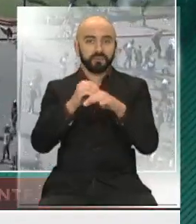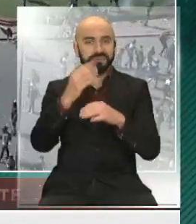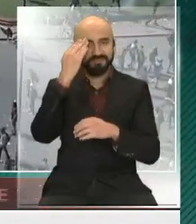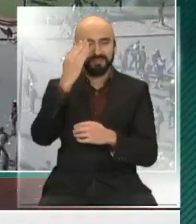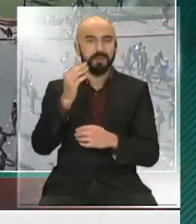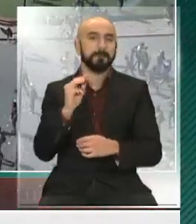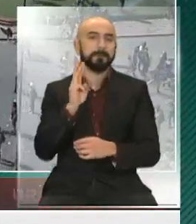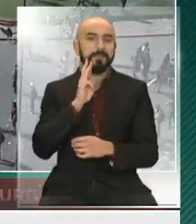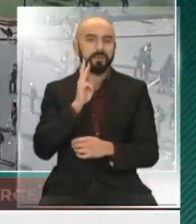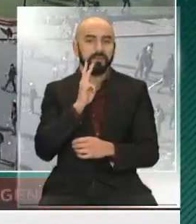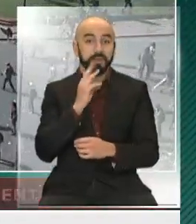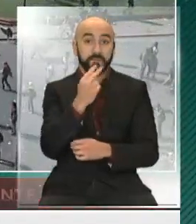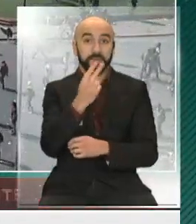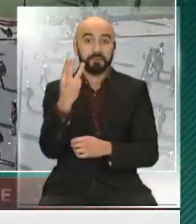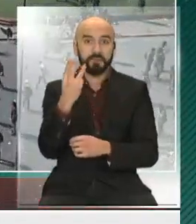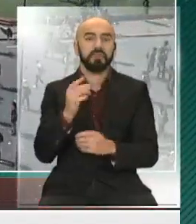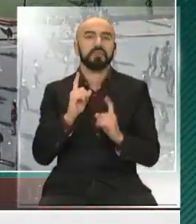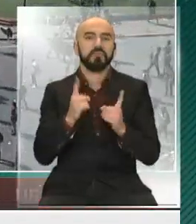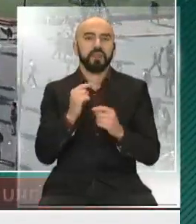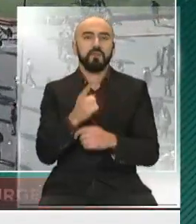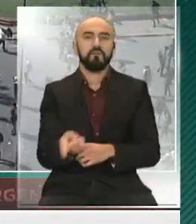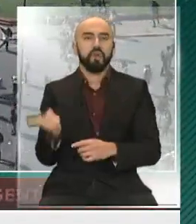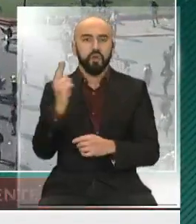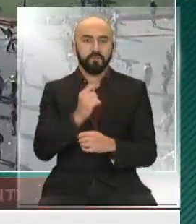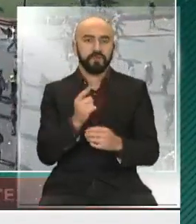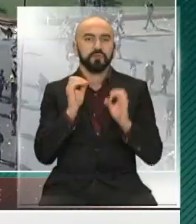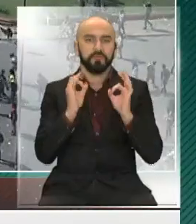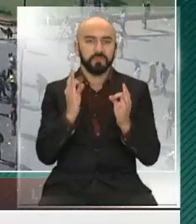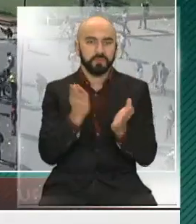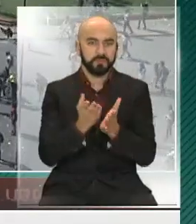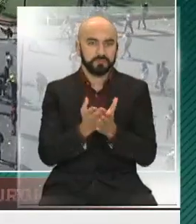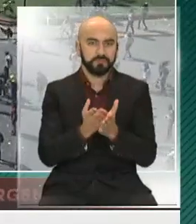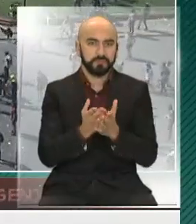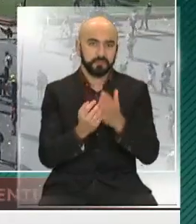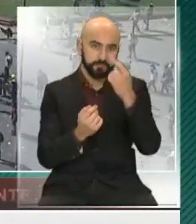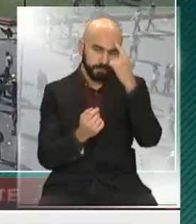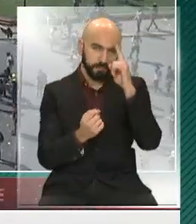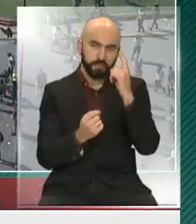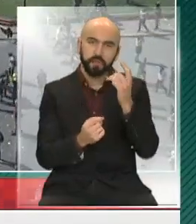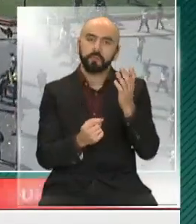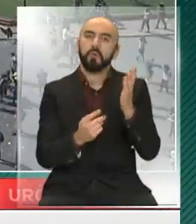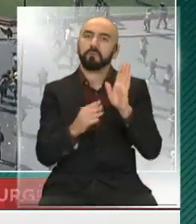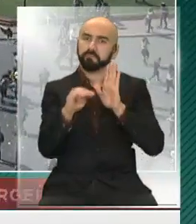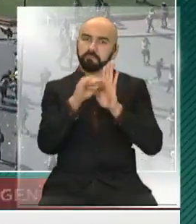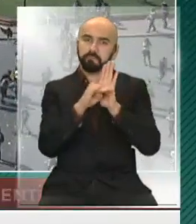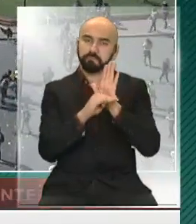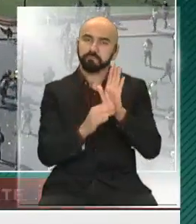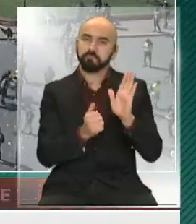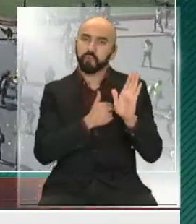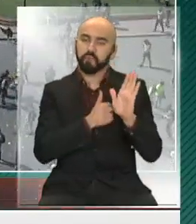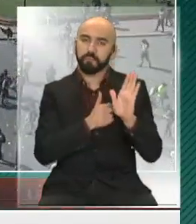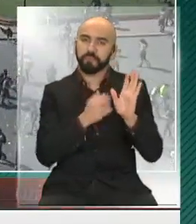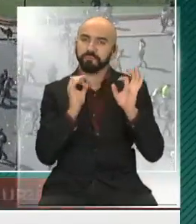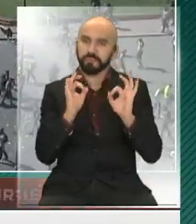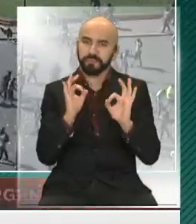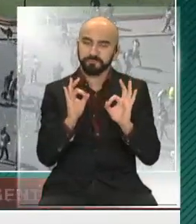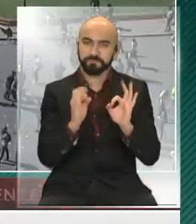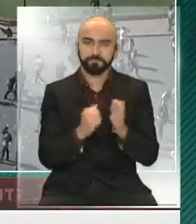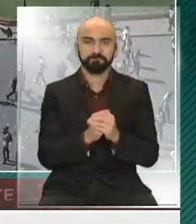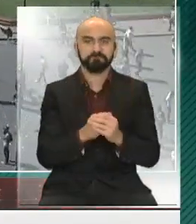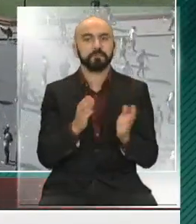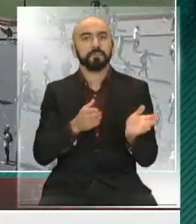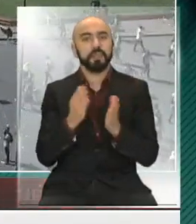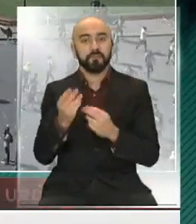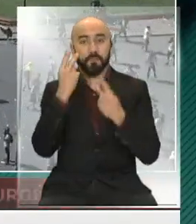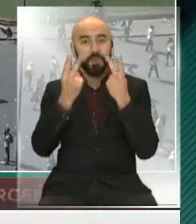miércoles 23 debieran retomar las actividades académicas aunque con una serie de medidas especiales vamos a ver qué